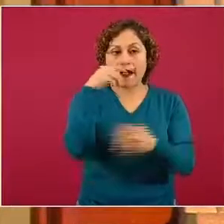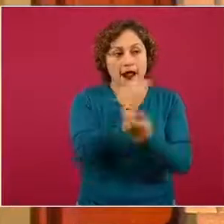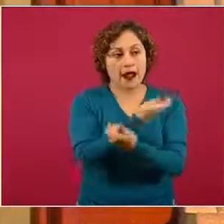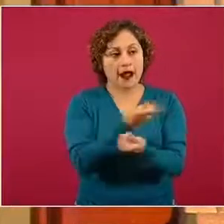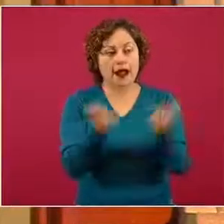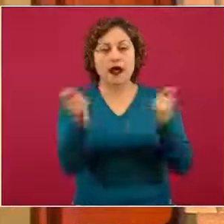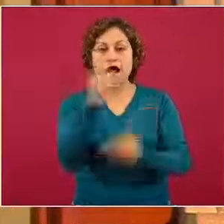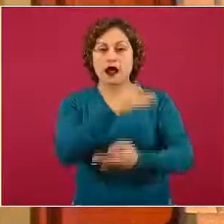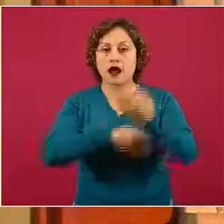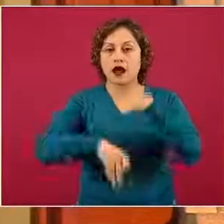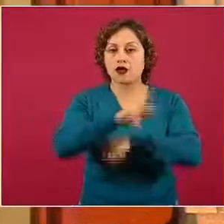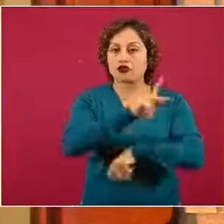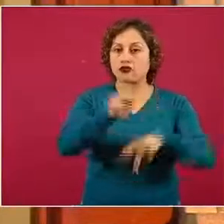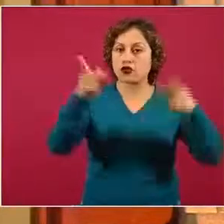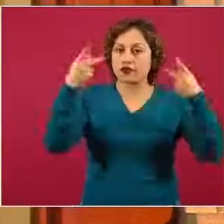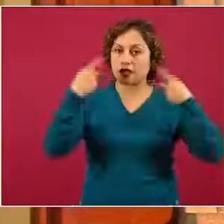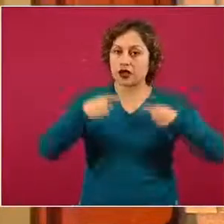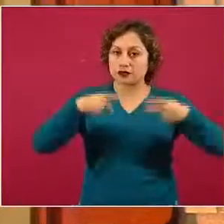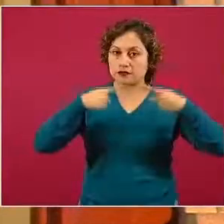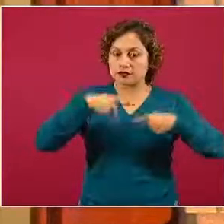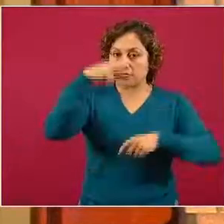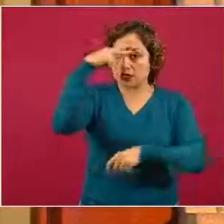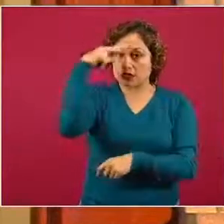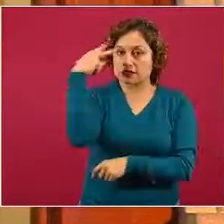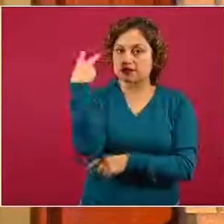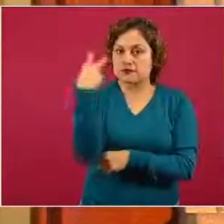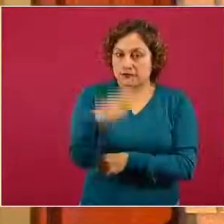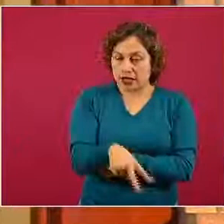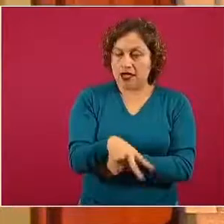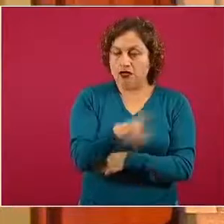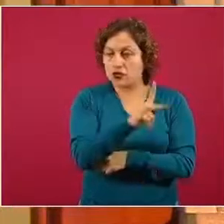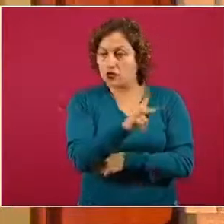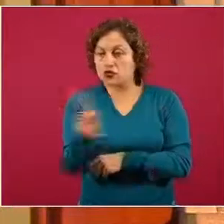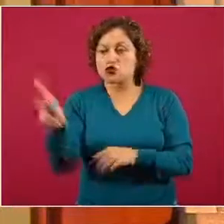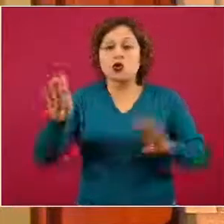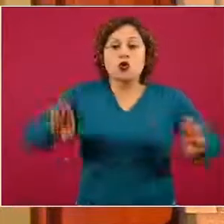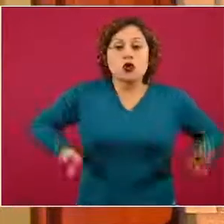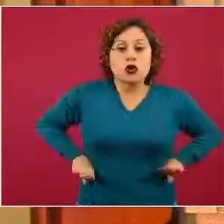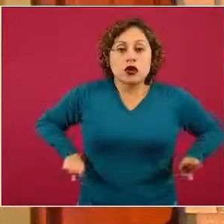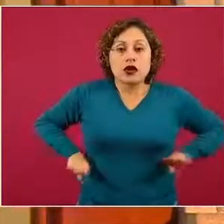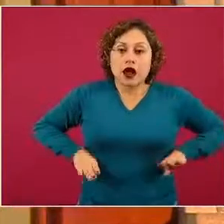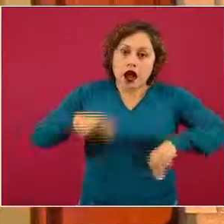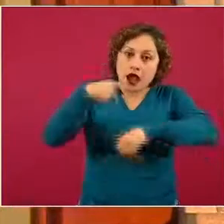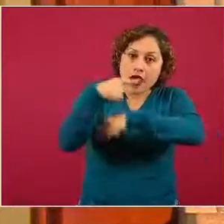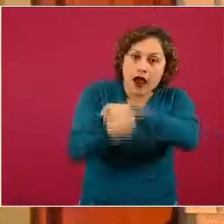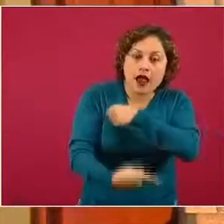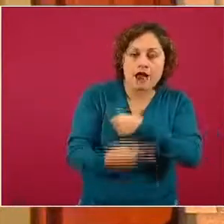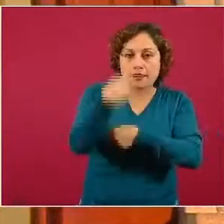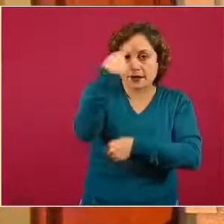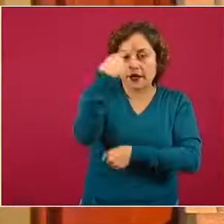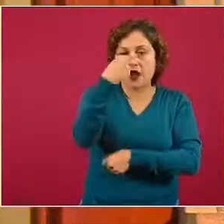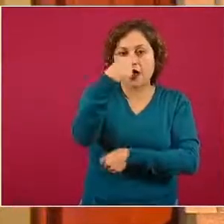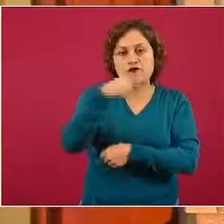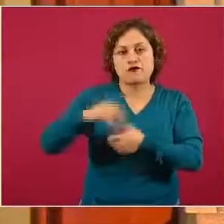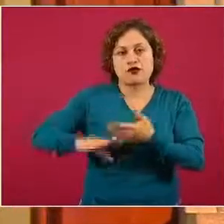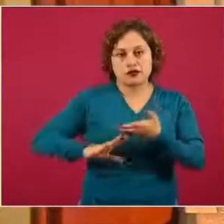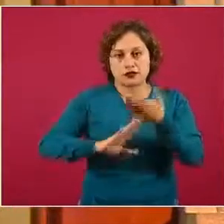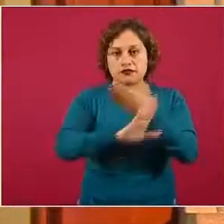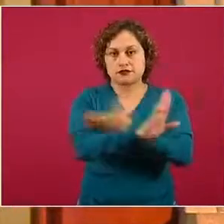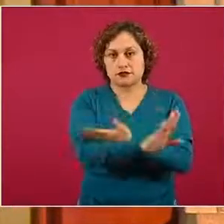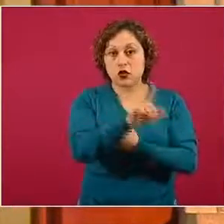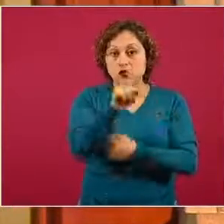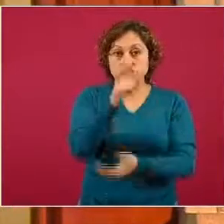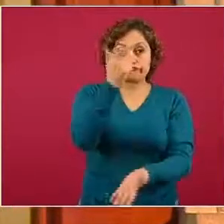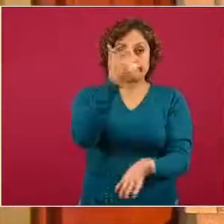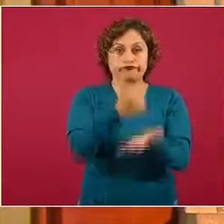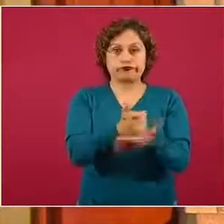la población mexicana con factores de riesgo de enfermedad grave de influenza. Entonces no debe usted pagar por ella,